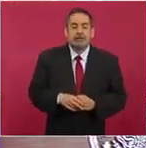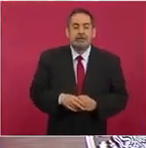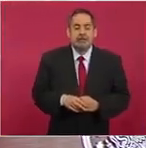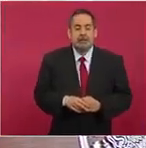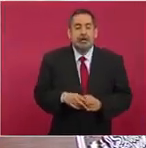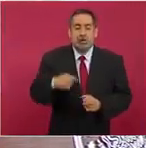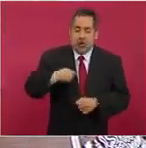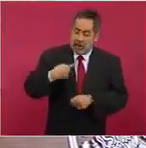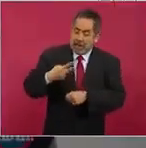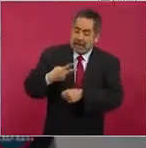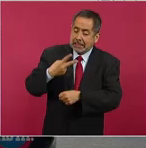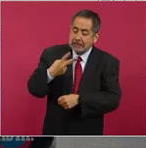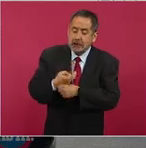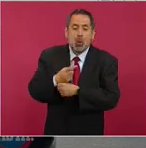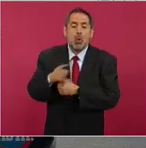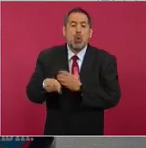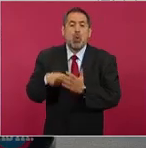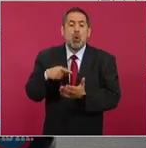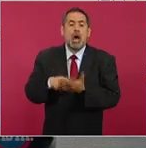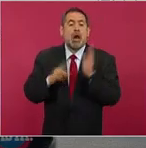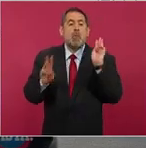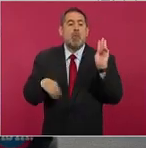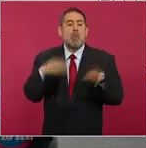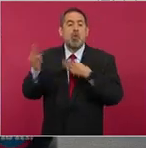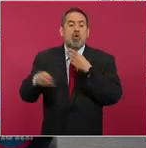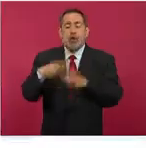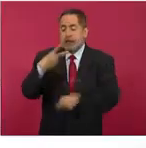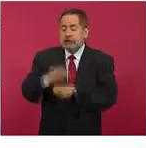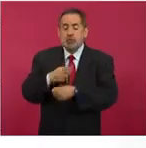Estamos en segundo lugar a nivel mundial.